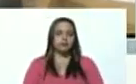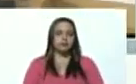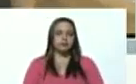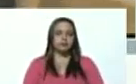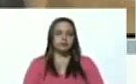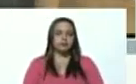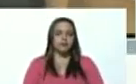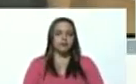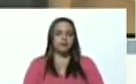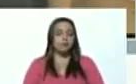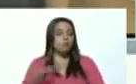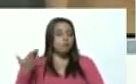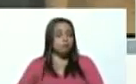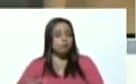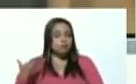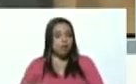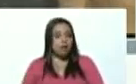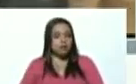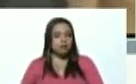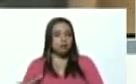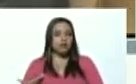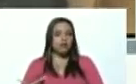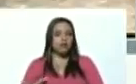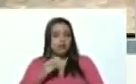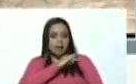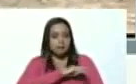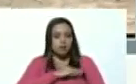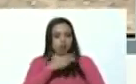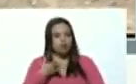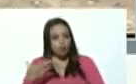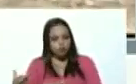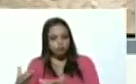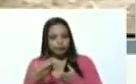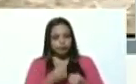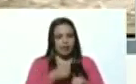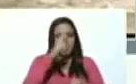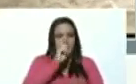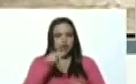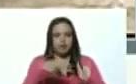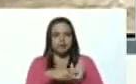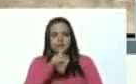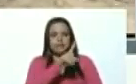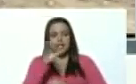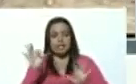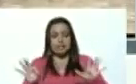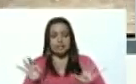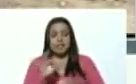Por su importancia yo lo tomo en el año 2013, cuando el pueblo me elige presidente.